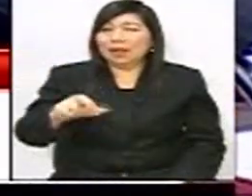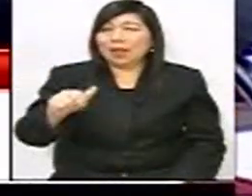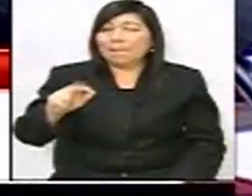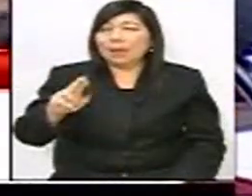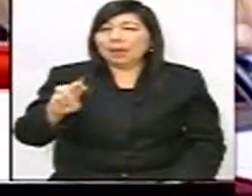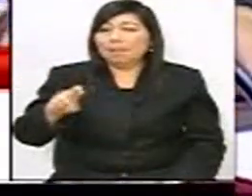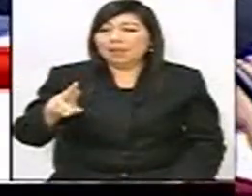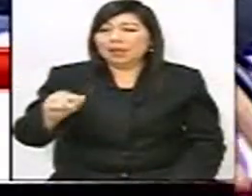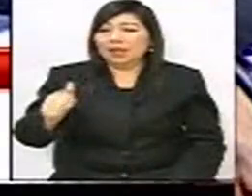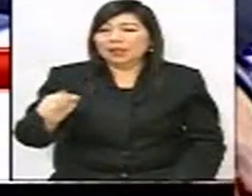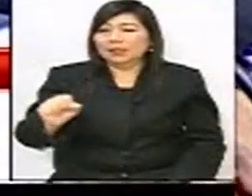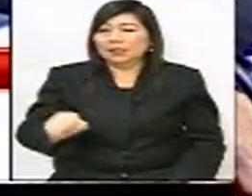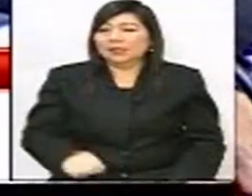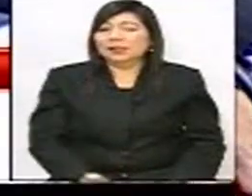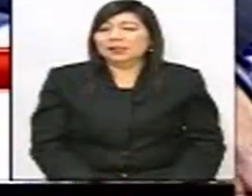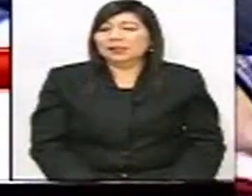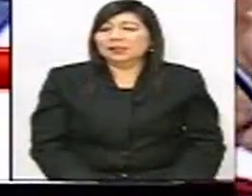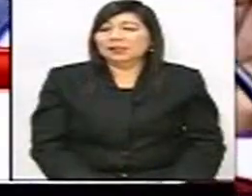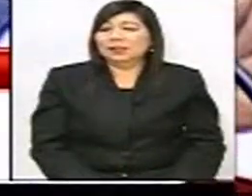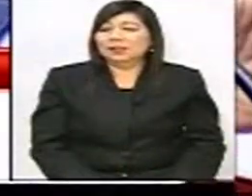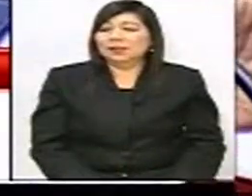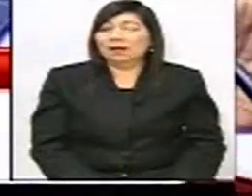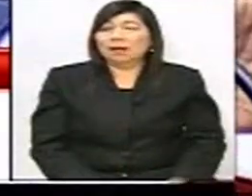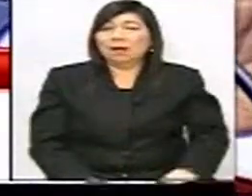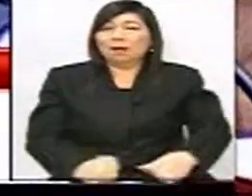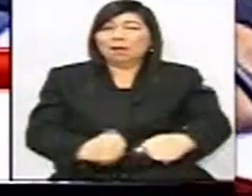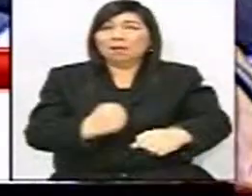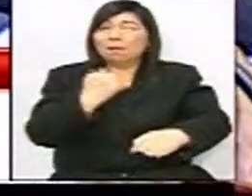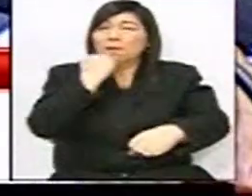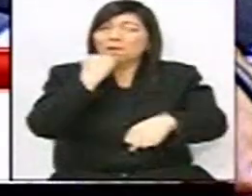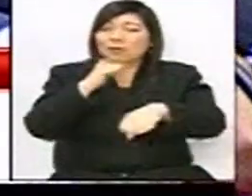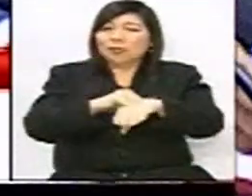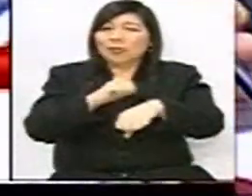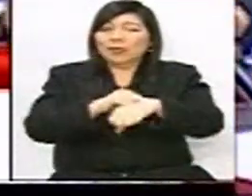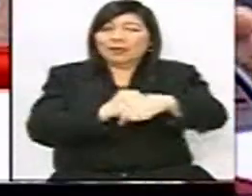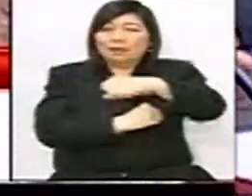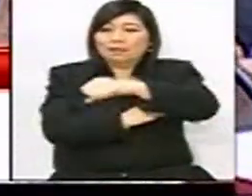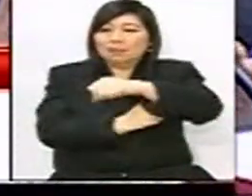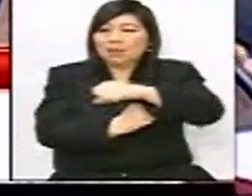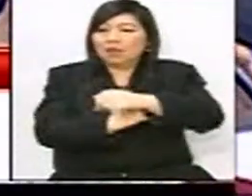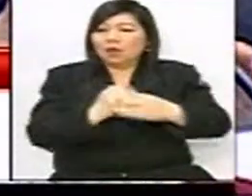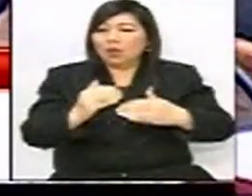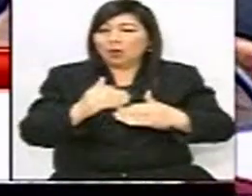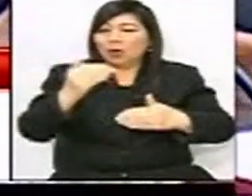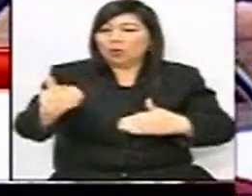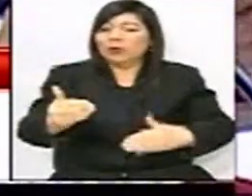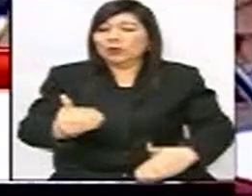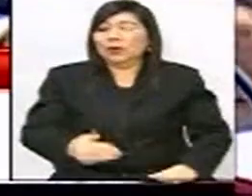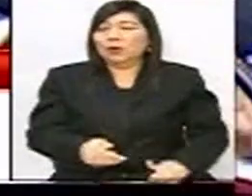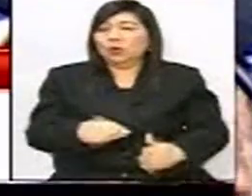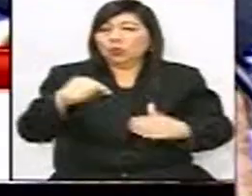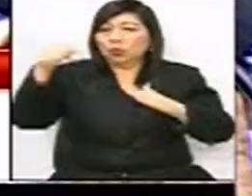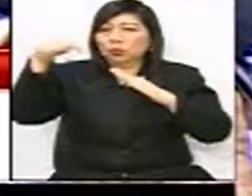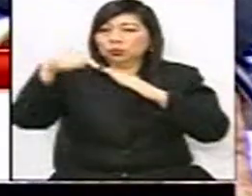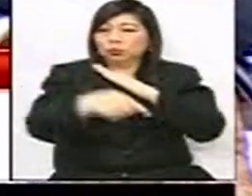peaje continúa en Puente Piedra, creo. Y el otro peaje saliendo al